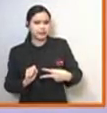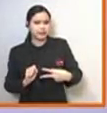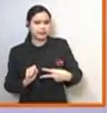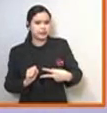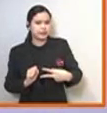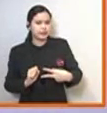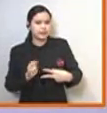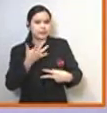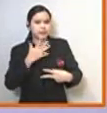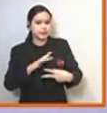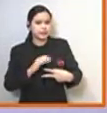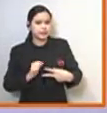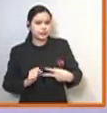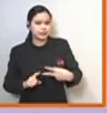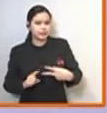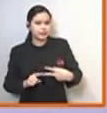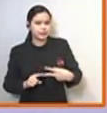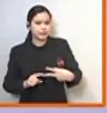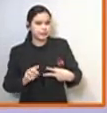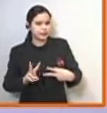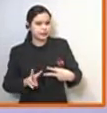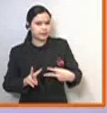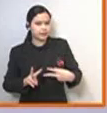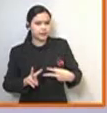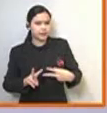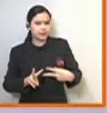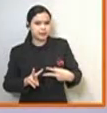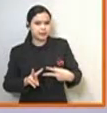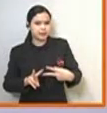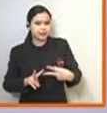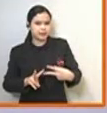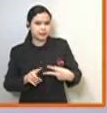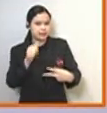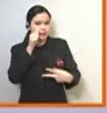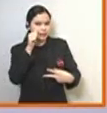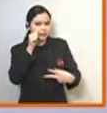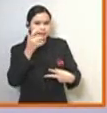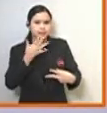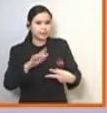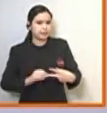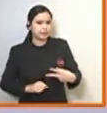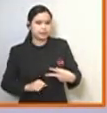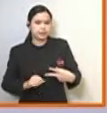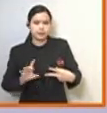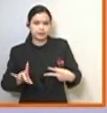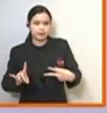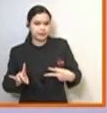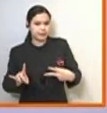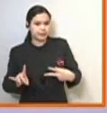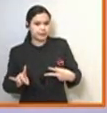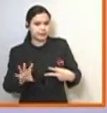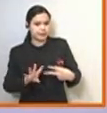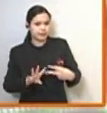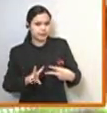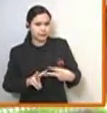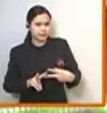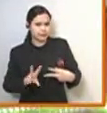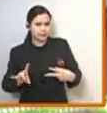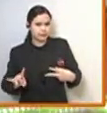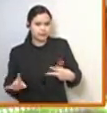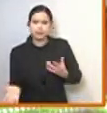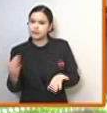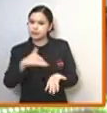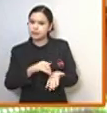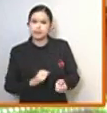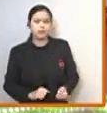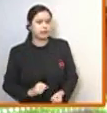ganador con su primer dígito. Este es el 2, segundo dígito, suerte, porque es el 8. Segundo número ganador es el 28.